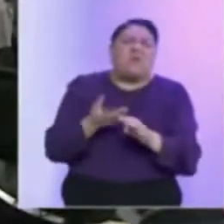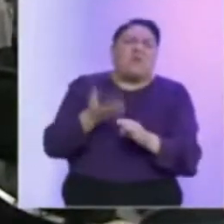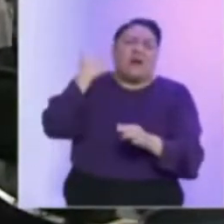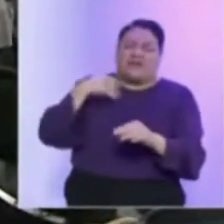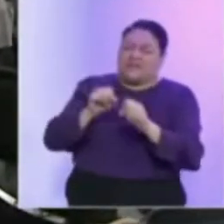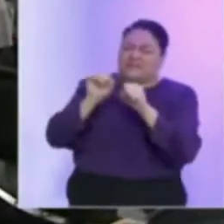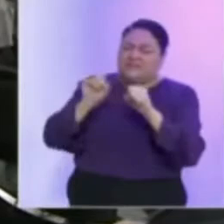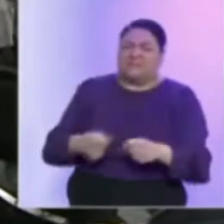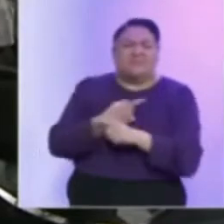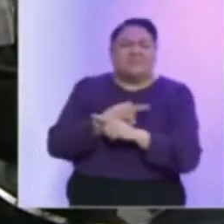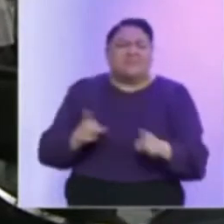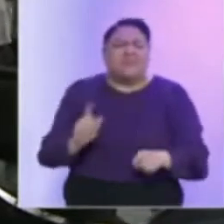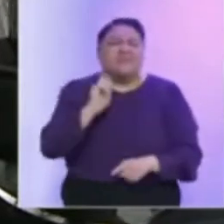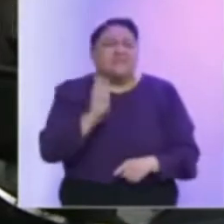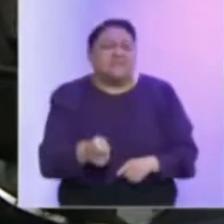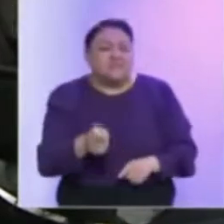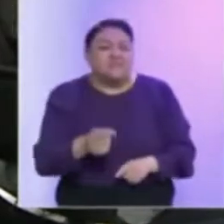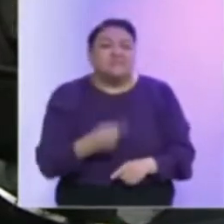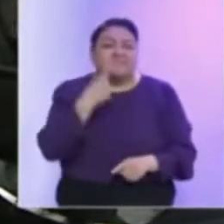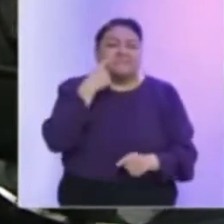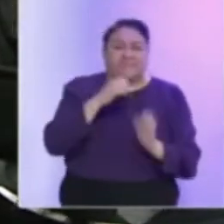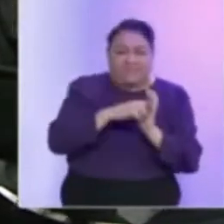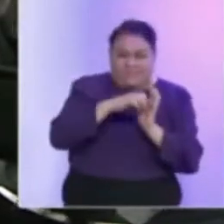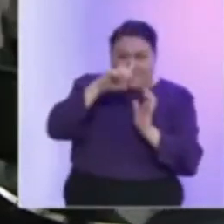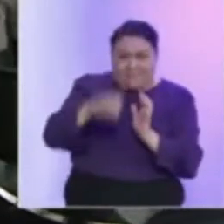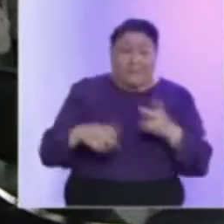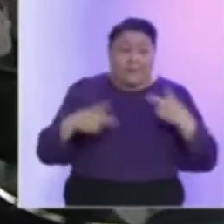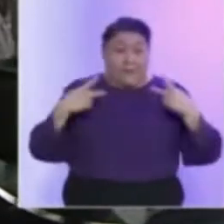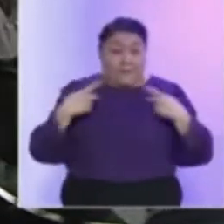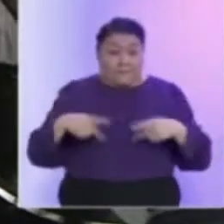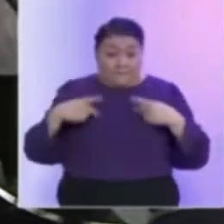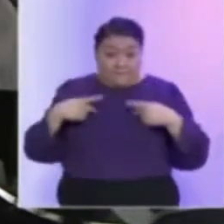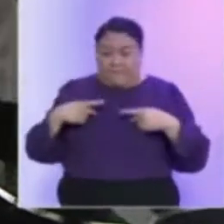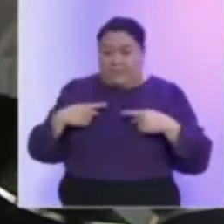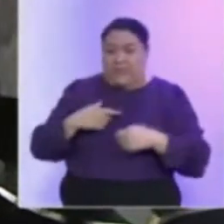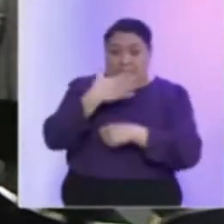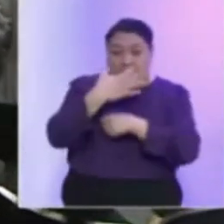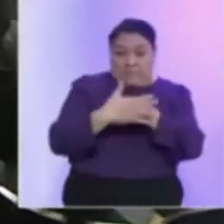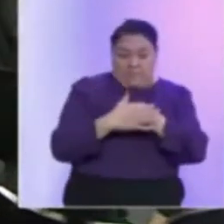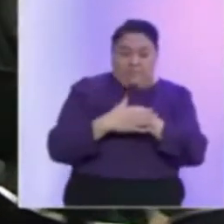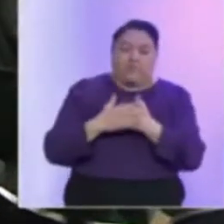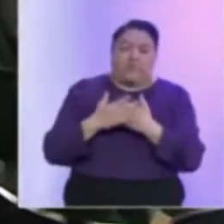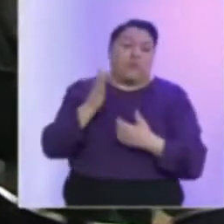Les quiero suplicar un favor. Estoy viendo que están sirviendo charolas con